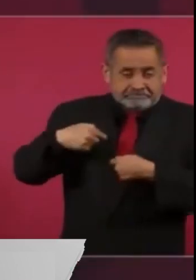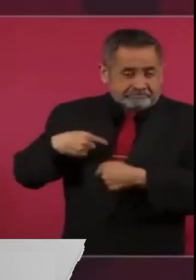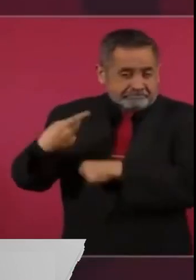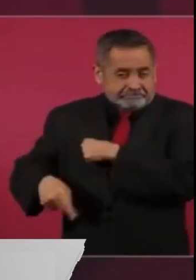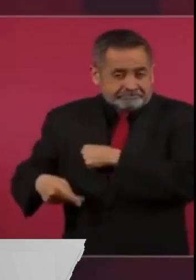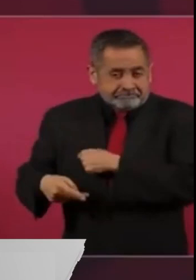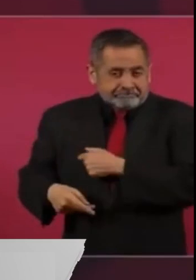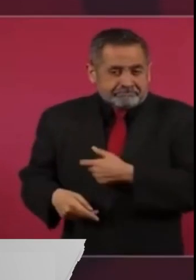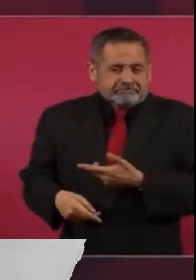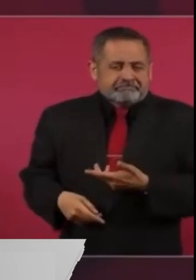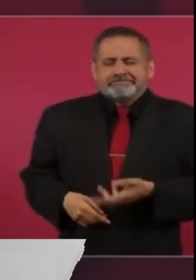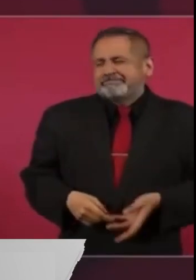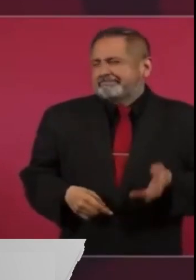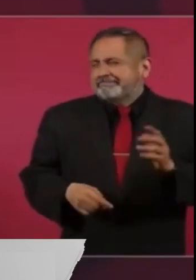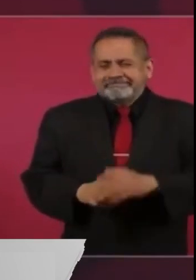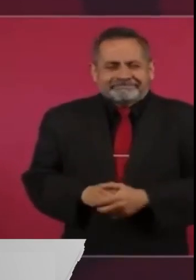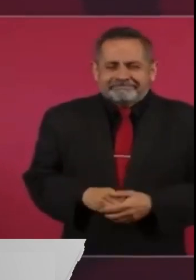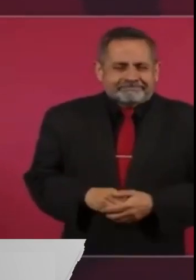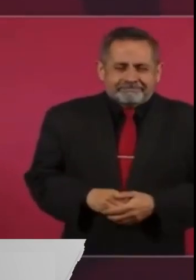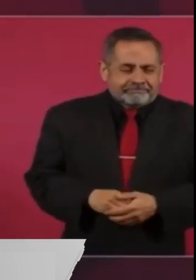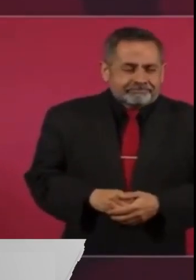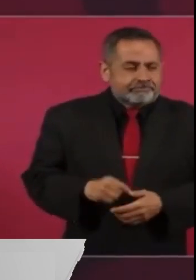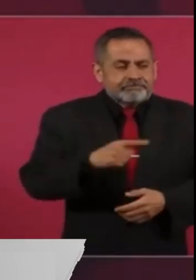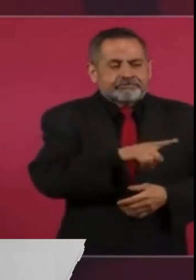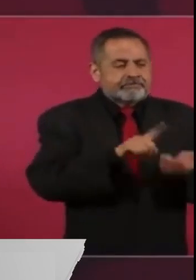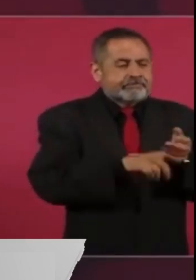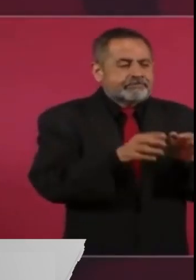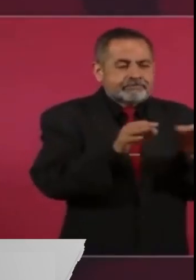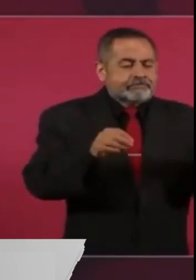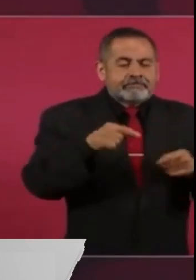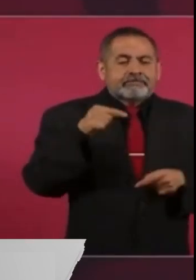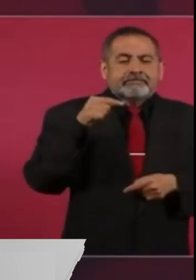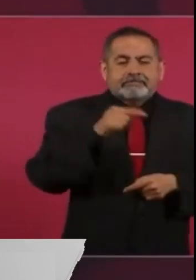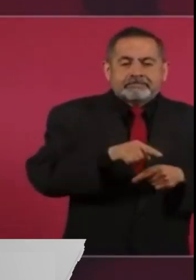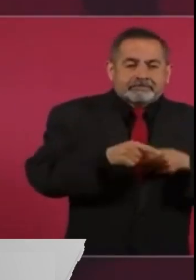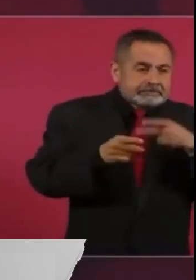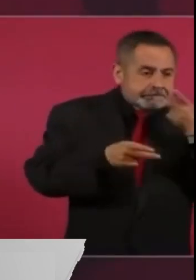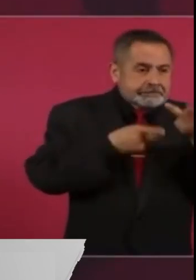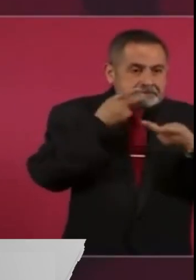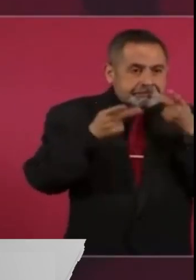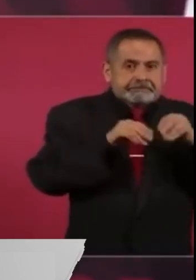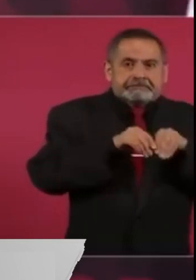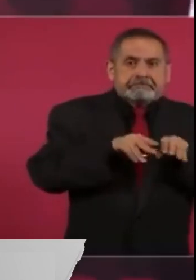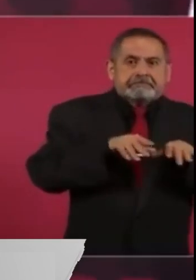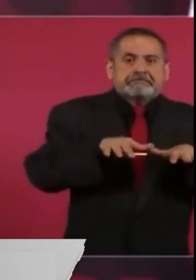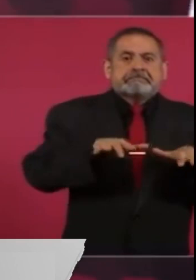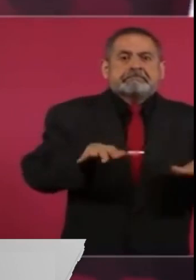Pero no, no es la frase, es la repetición.